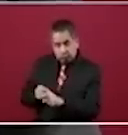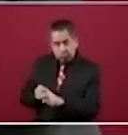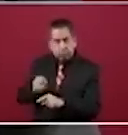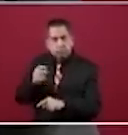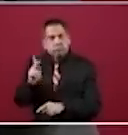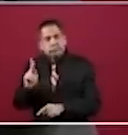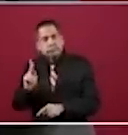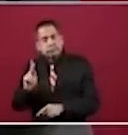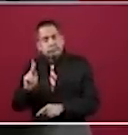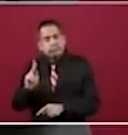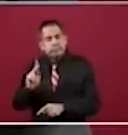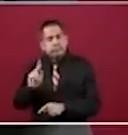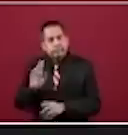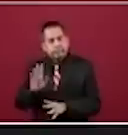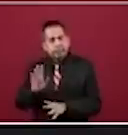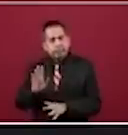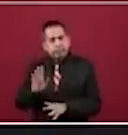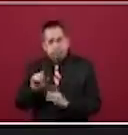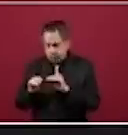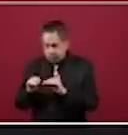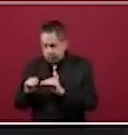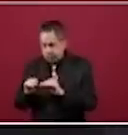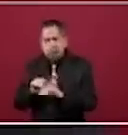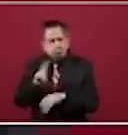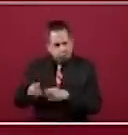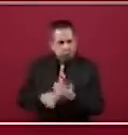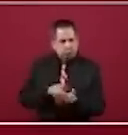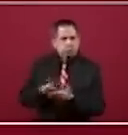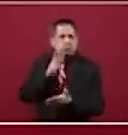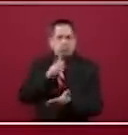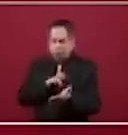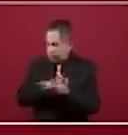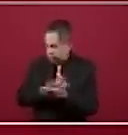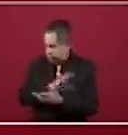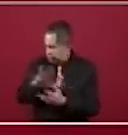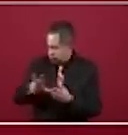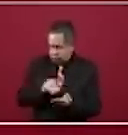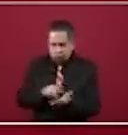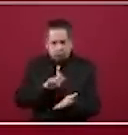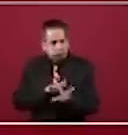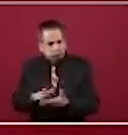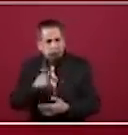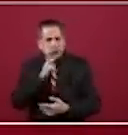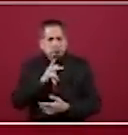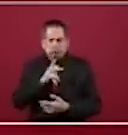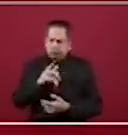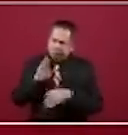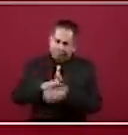Pero se va a apoyar a Pemex, todo nuestro